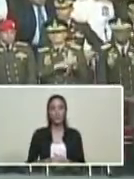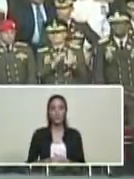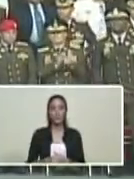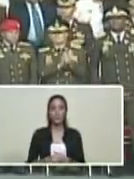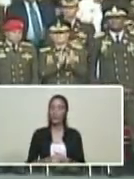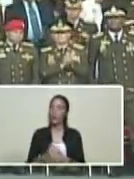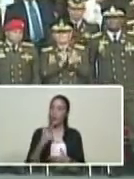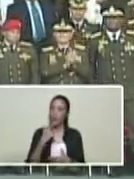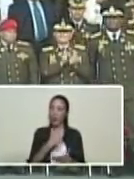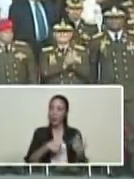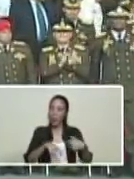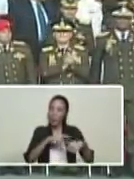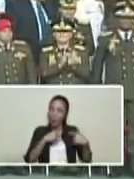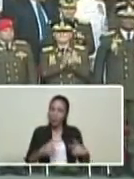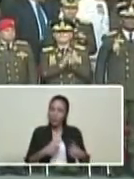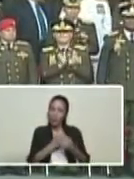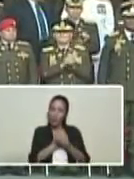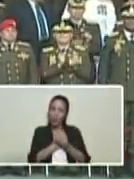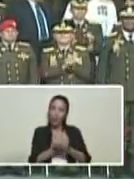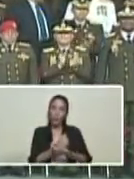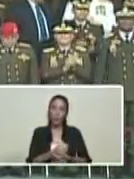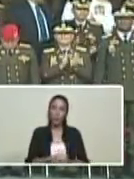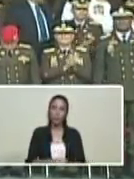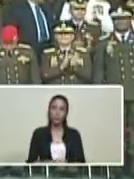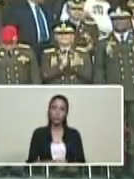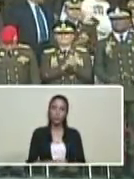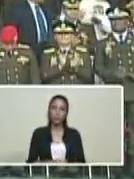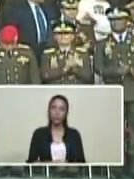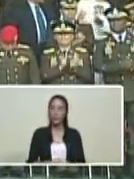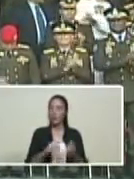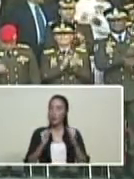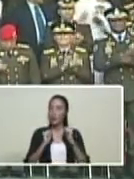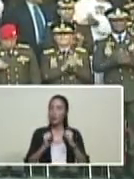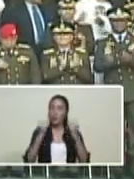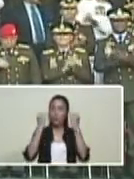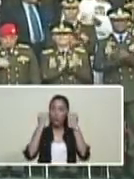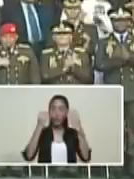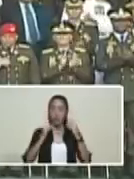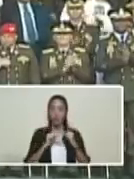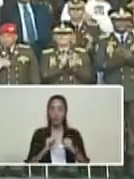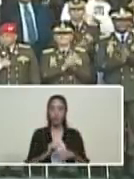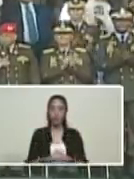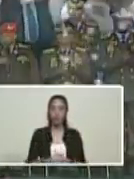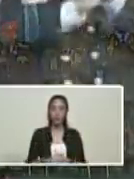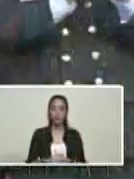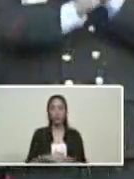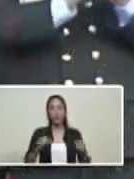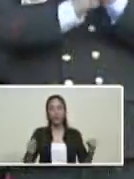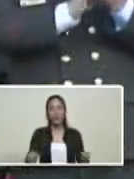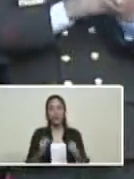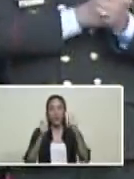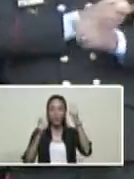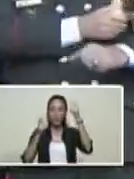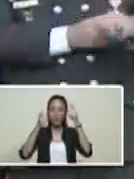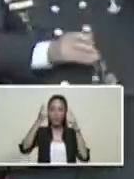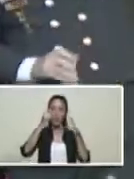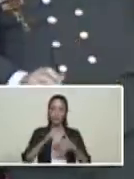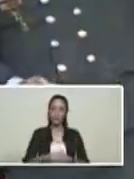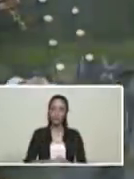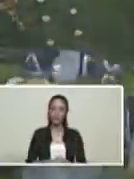y digamos de nuestro corazón con más fuerza que nunca chaves pide